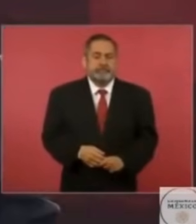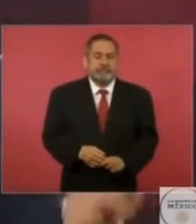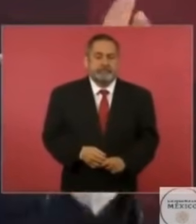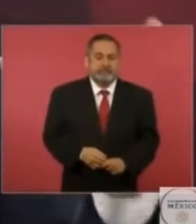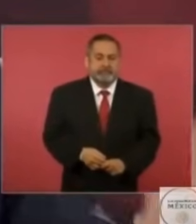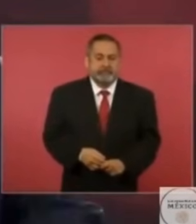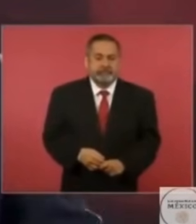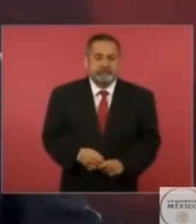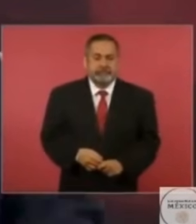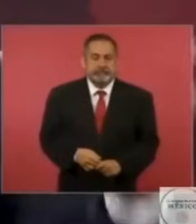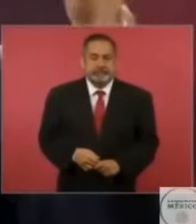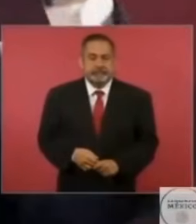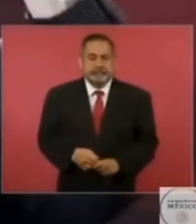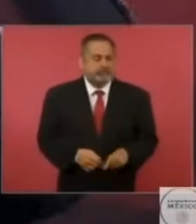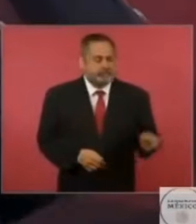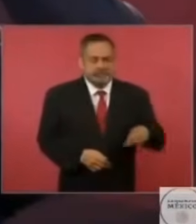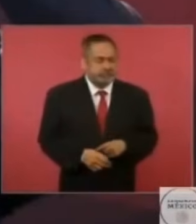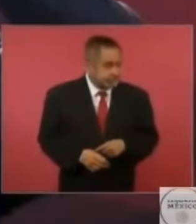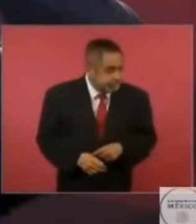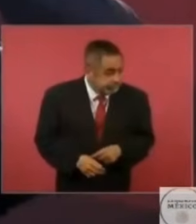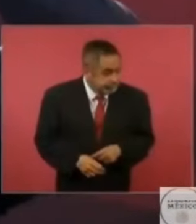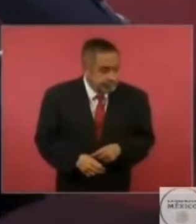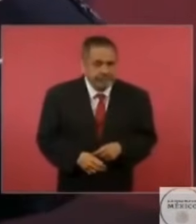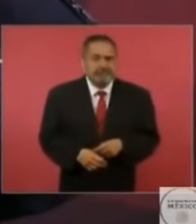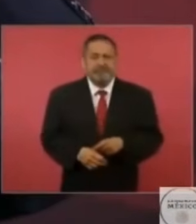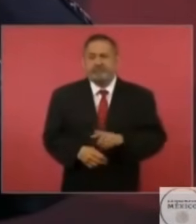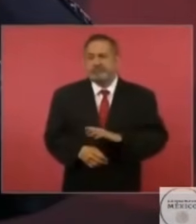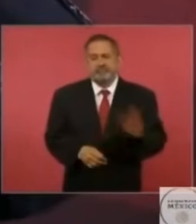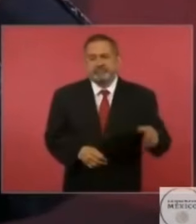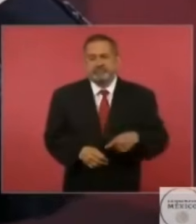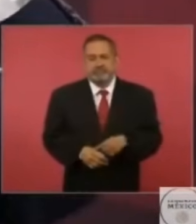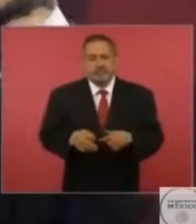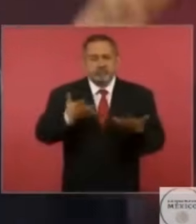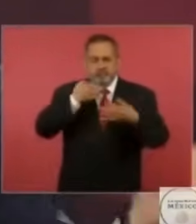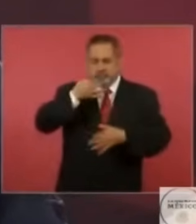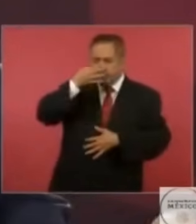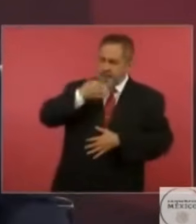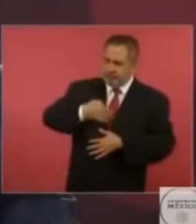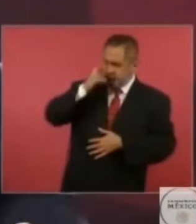y ellos pues han demostrado no tener dignidad.